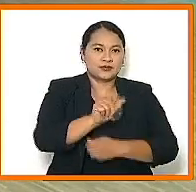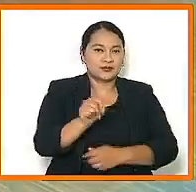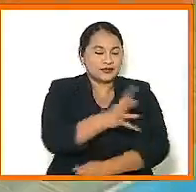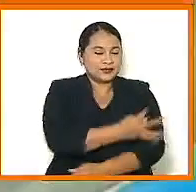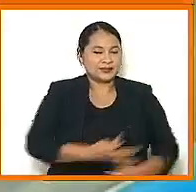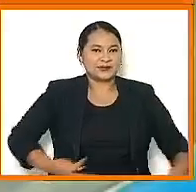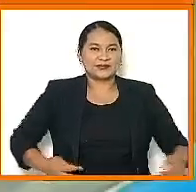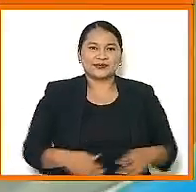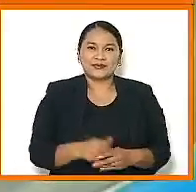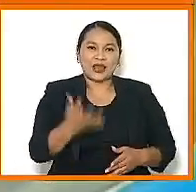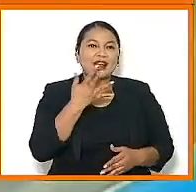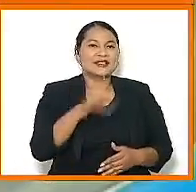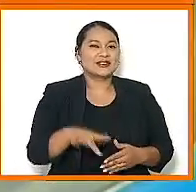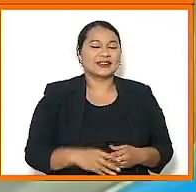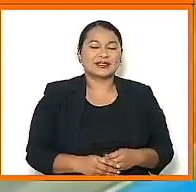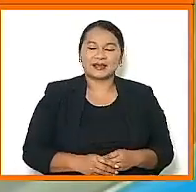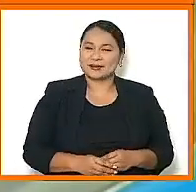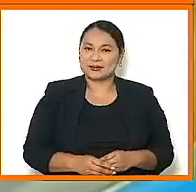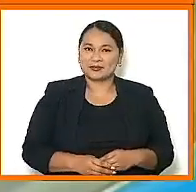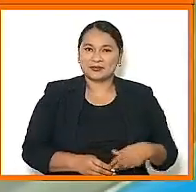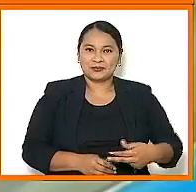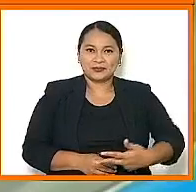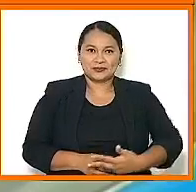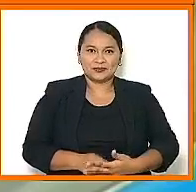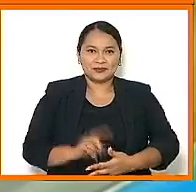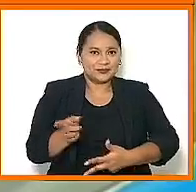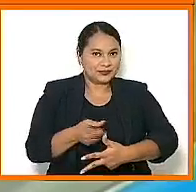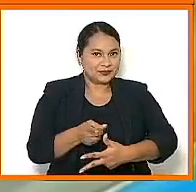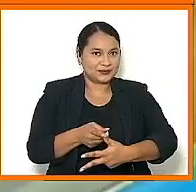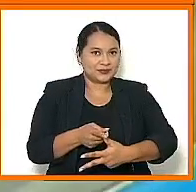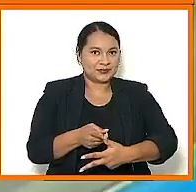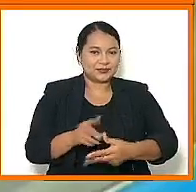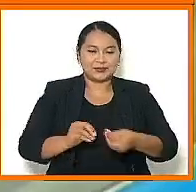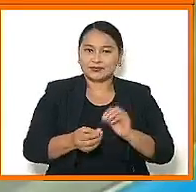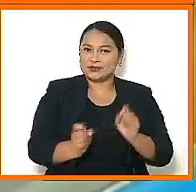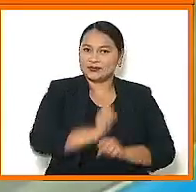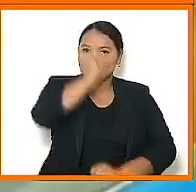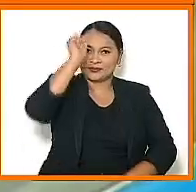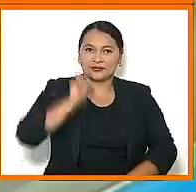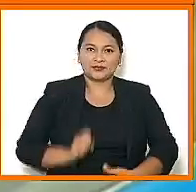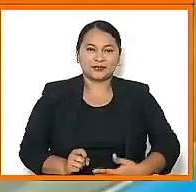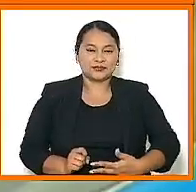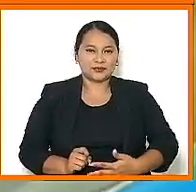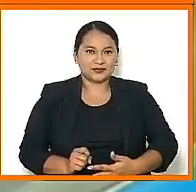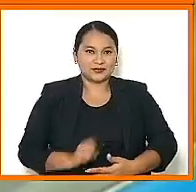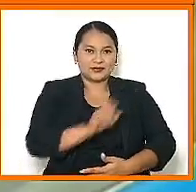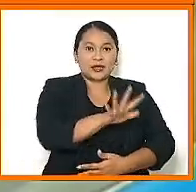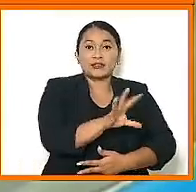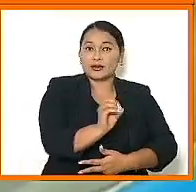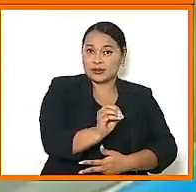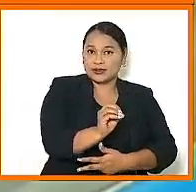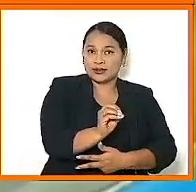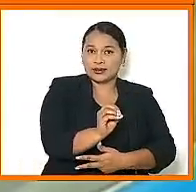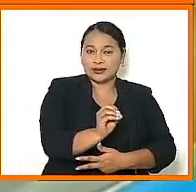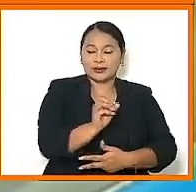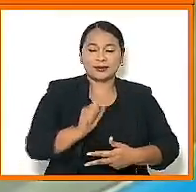tarde. Suerte, porque tu primer número ganador es 50.